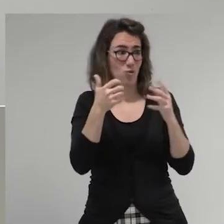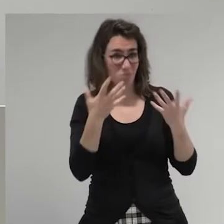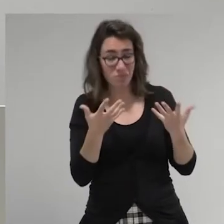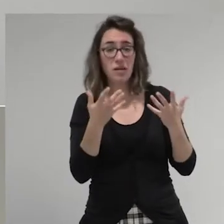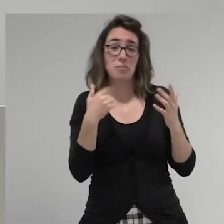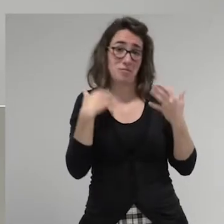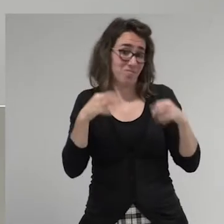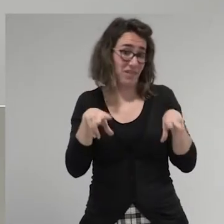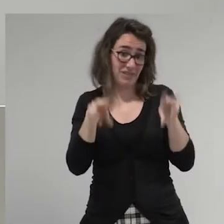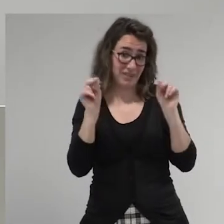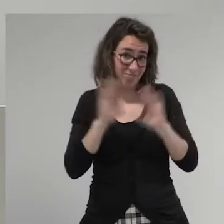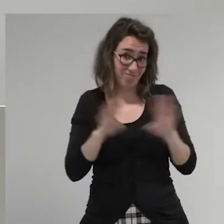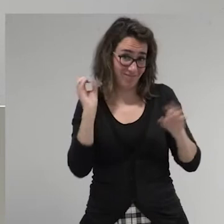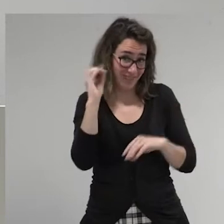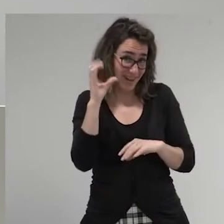hoy.